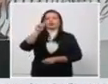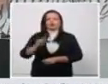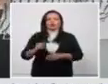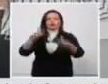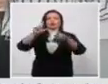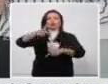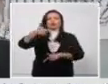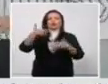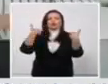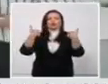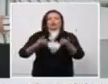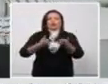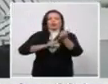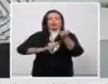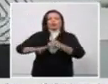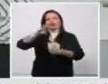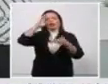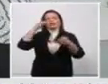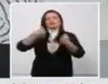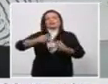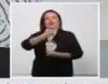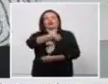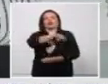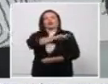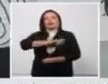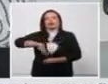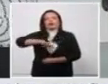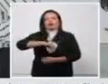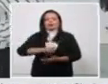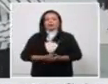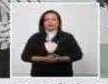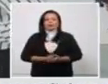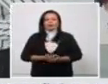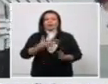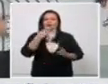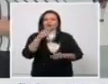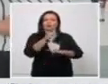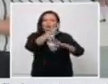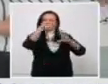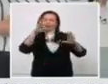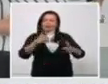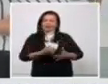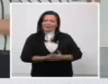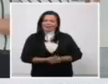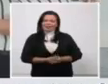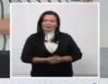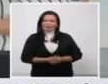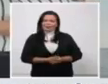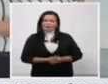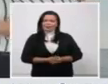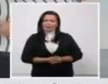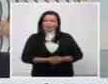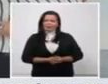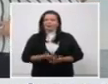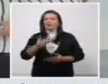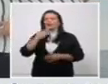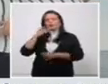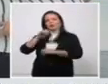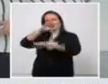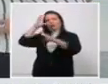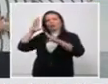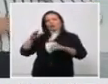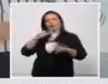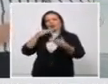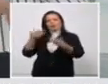provincial de Salud Pública. Muy buenos días, doctor, y bienvenido a este espacio informativo. Gracias, Natacha. Muy buenos días también para usted y para todas las personas que nos